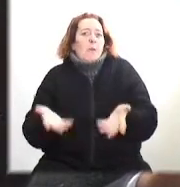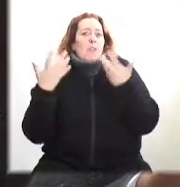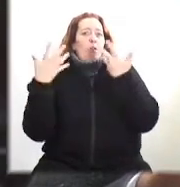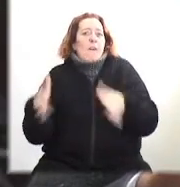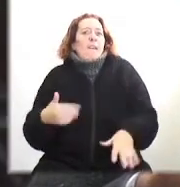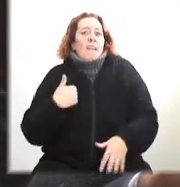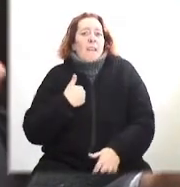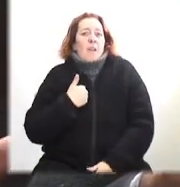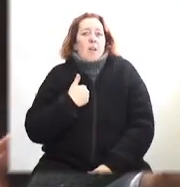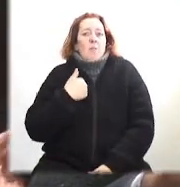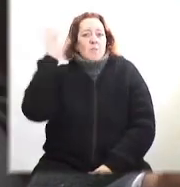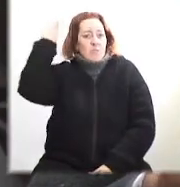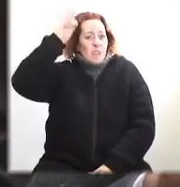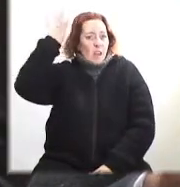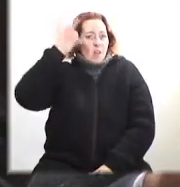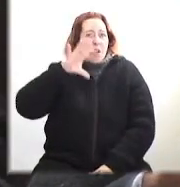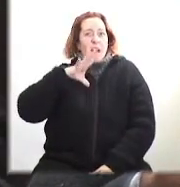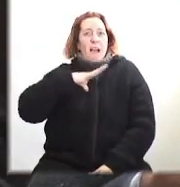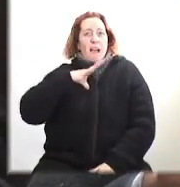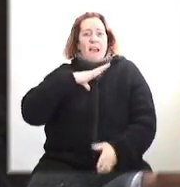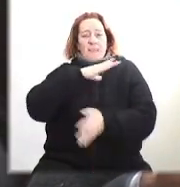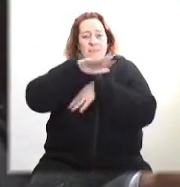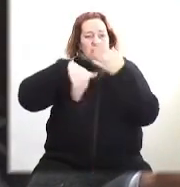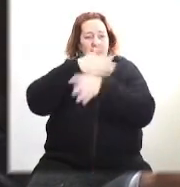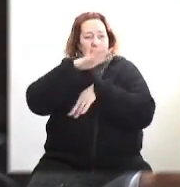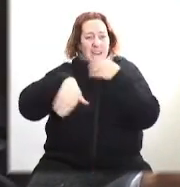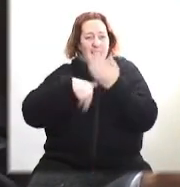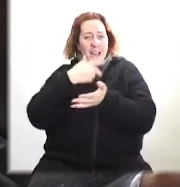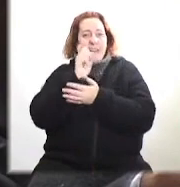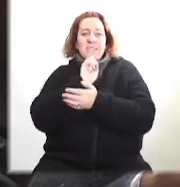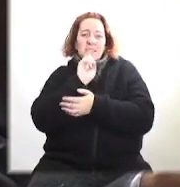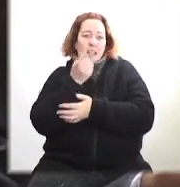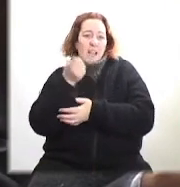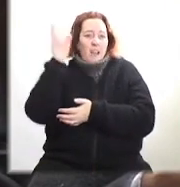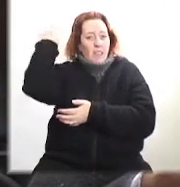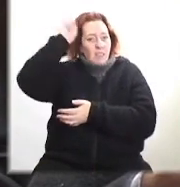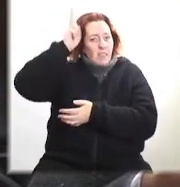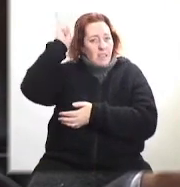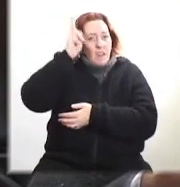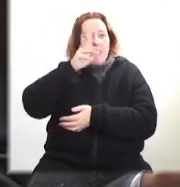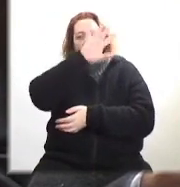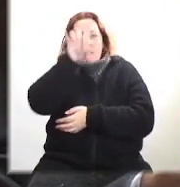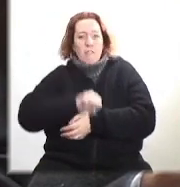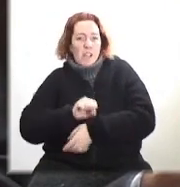que es mestizo, que tiene sangre indígena y africana? Claro que sí.